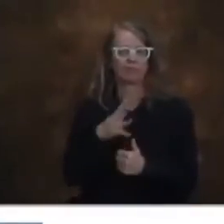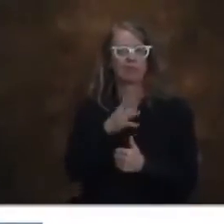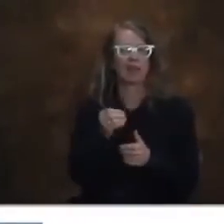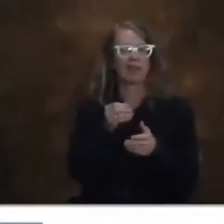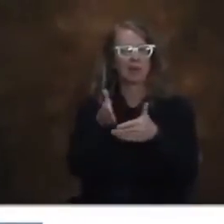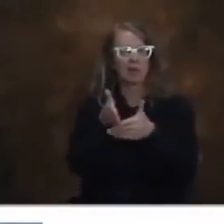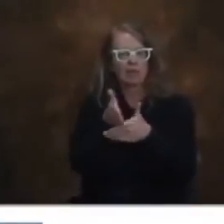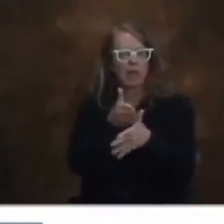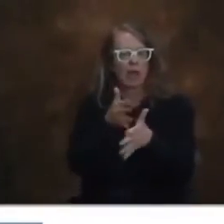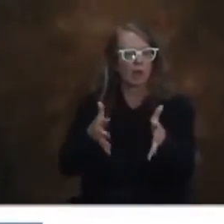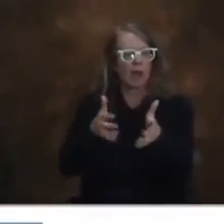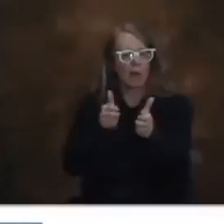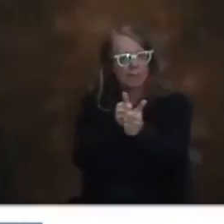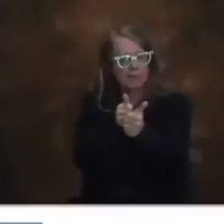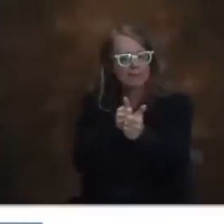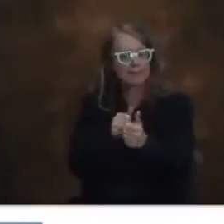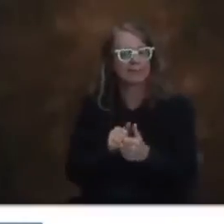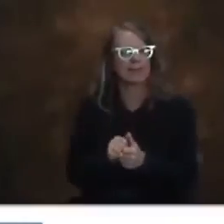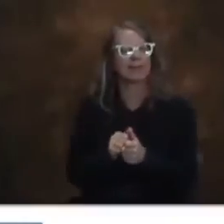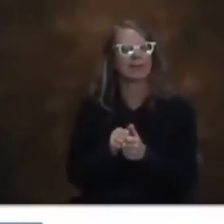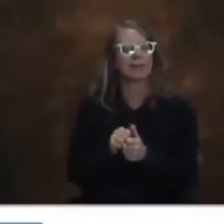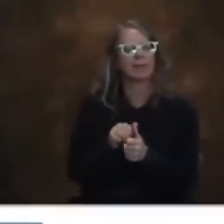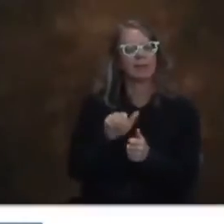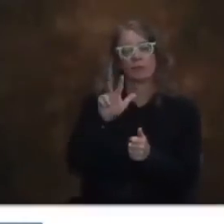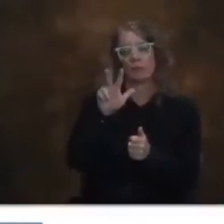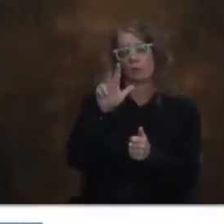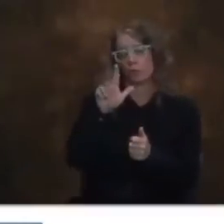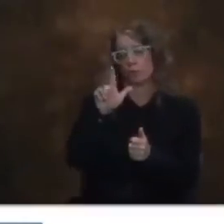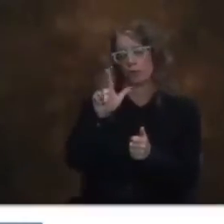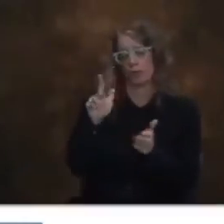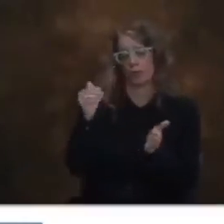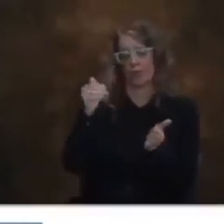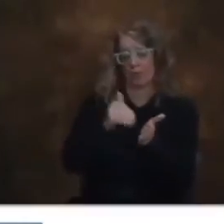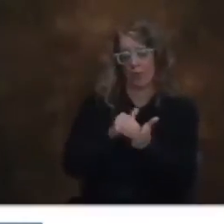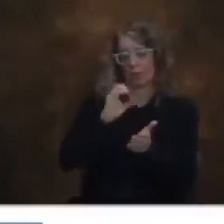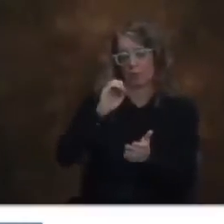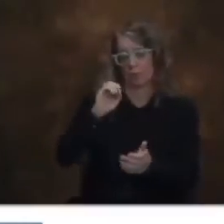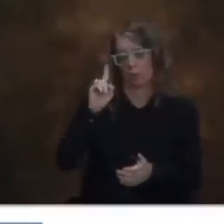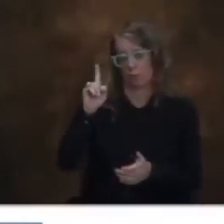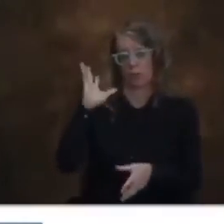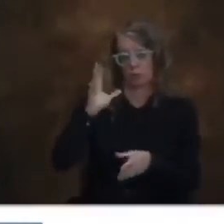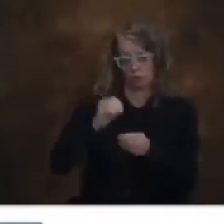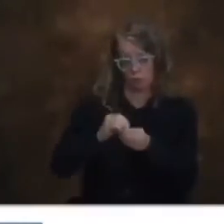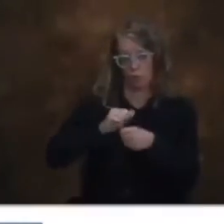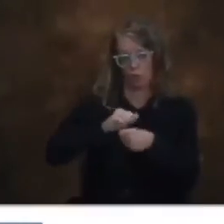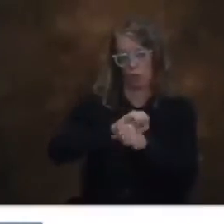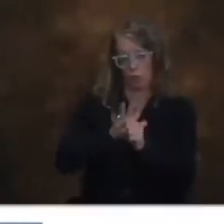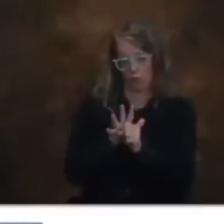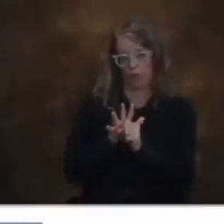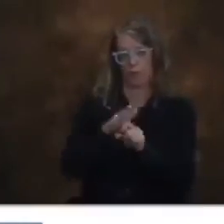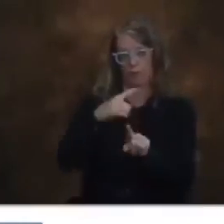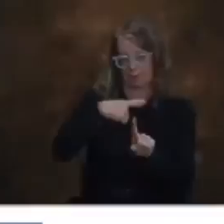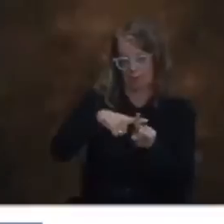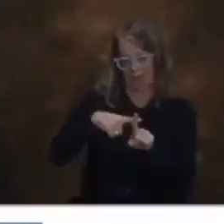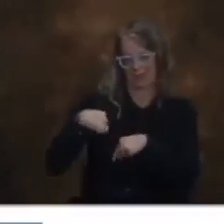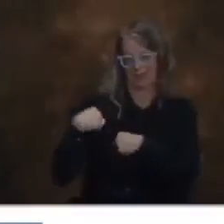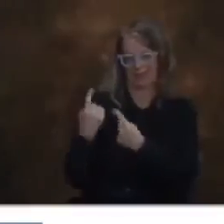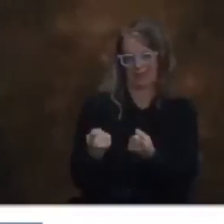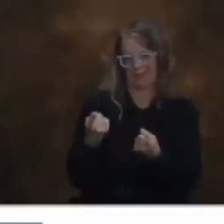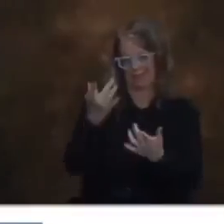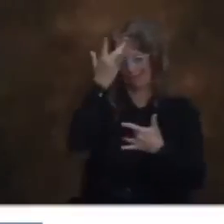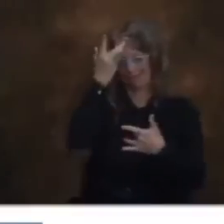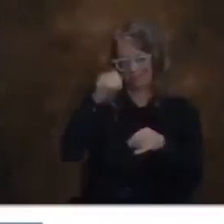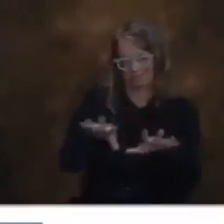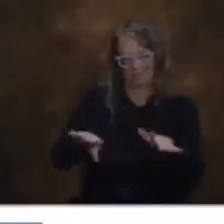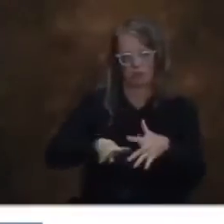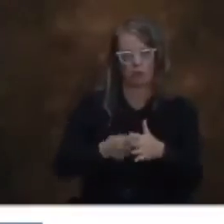y actualizar que hemos visto un total de 23 mil y 1 casos de kobe 19 desde que comenzó